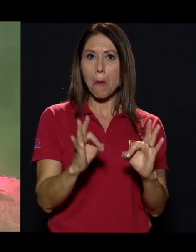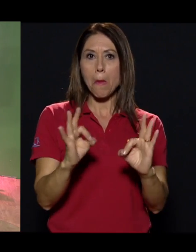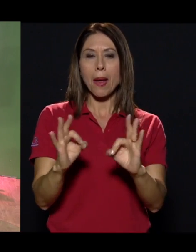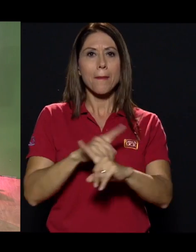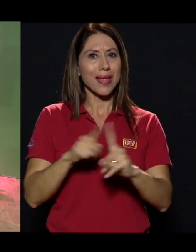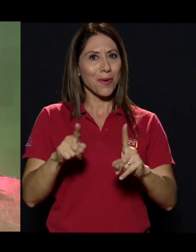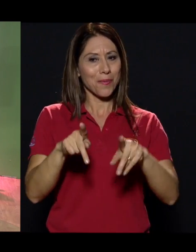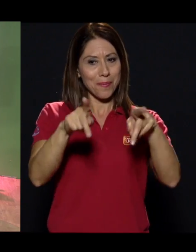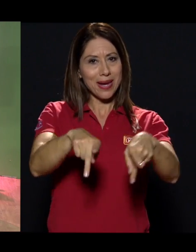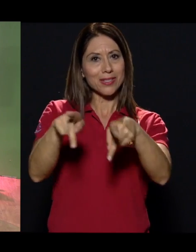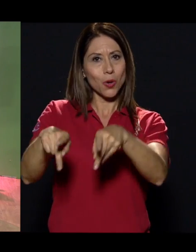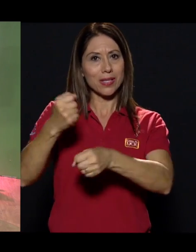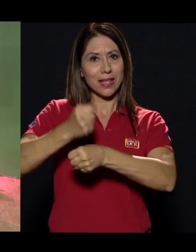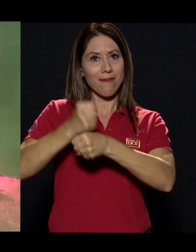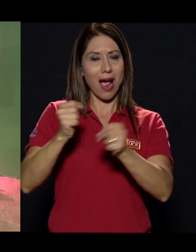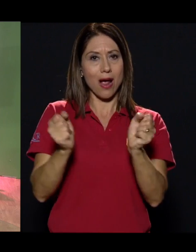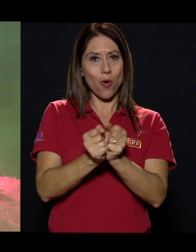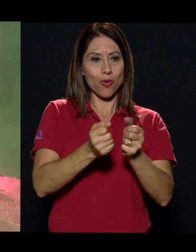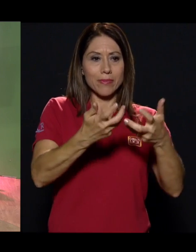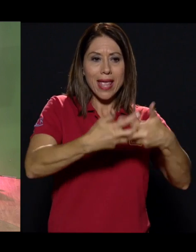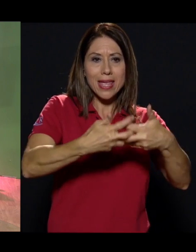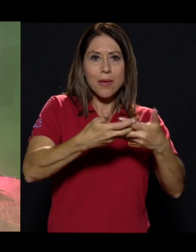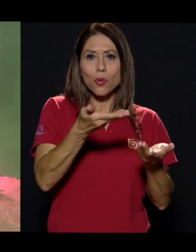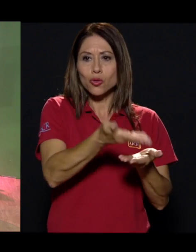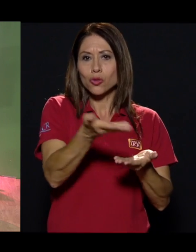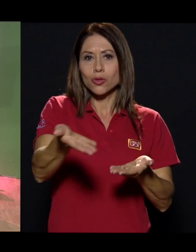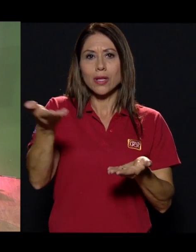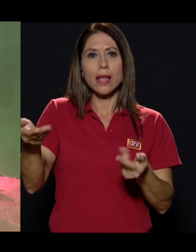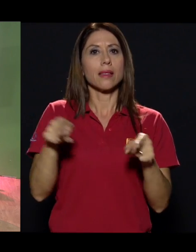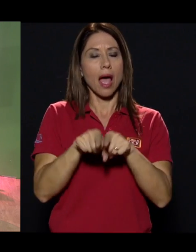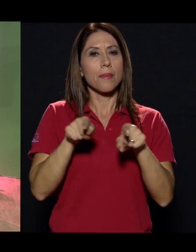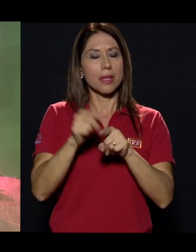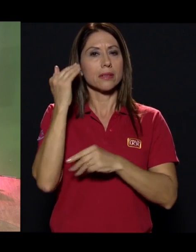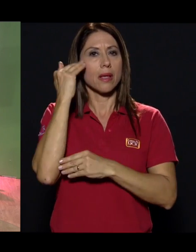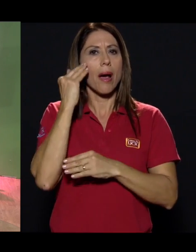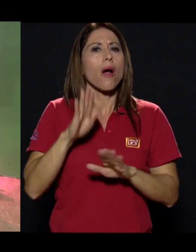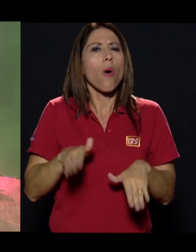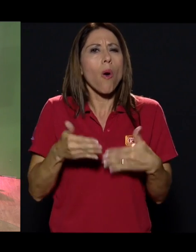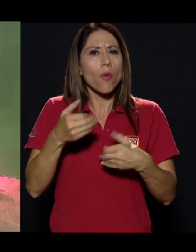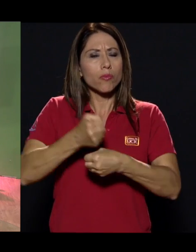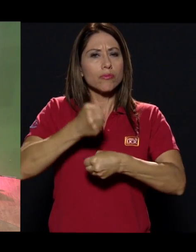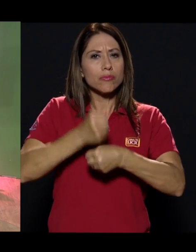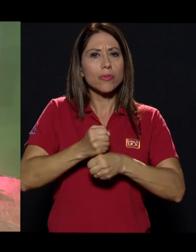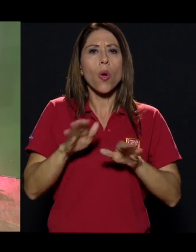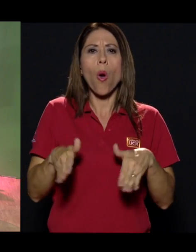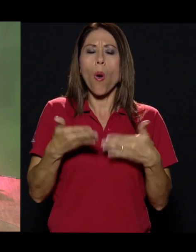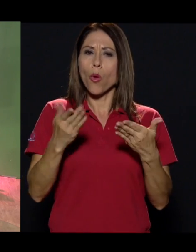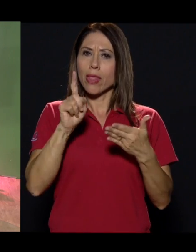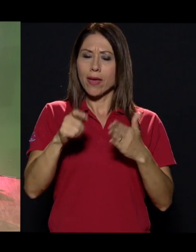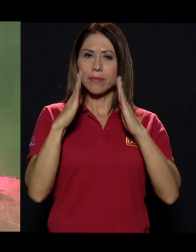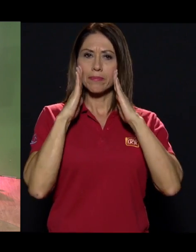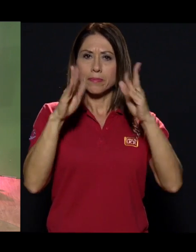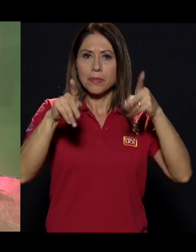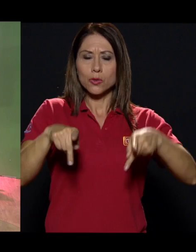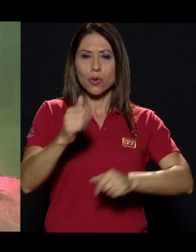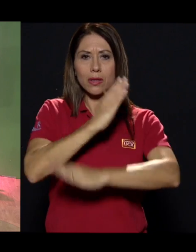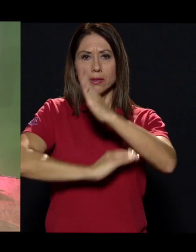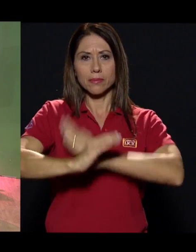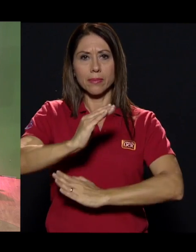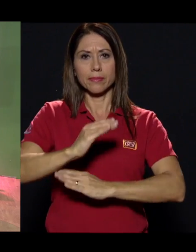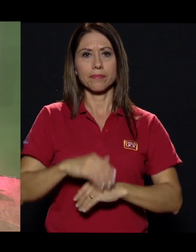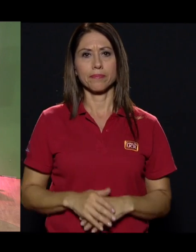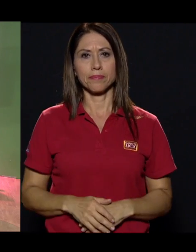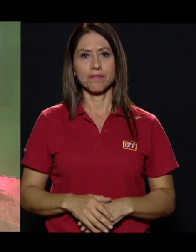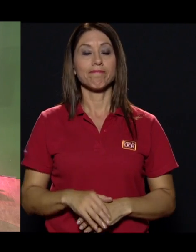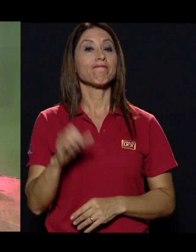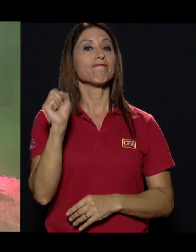tecnológicas, sino que el personal que trabaja estos equipos también sepa cómo intervenir, cómo trabajar y cómo comportarse ante